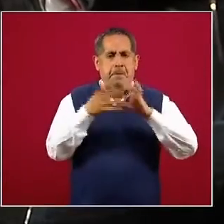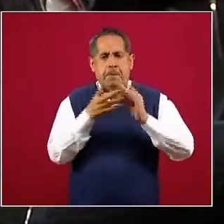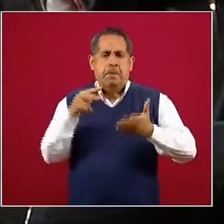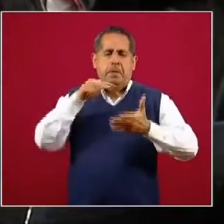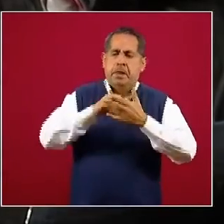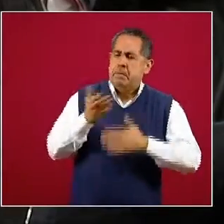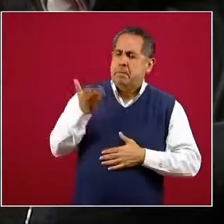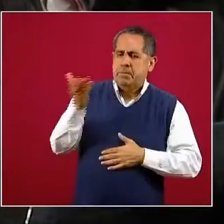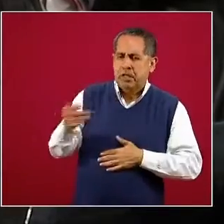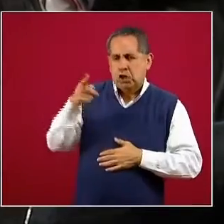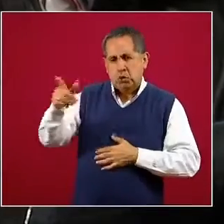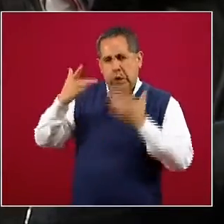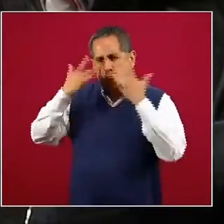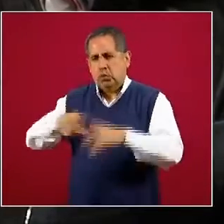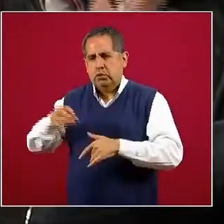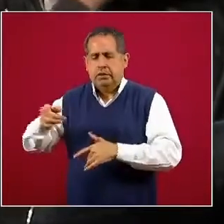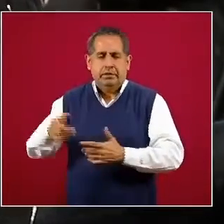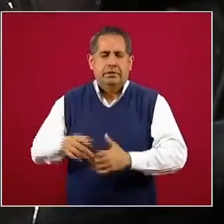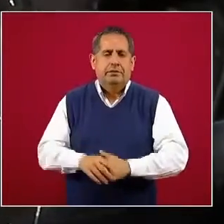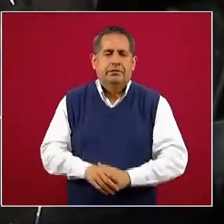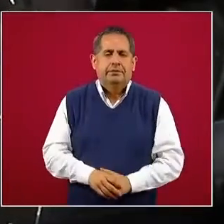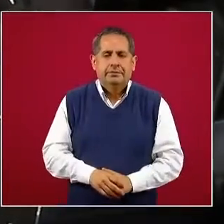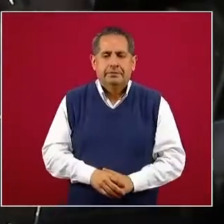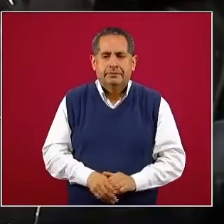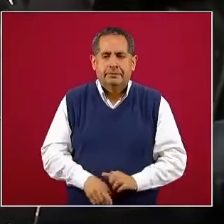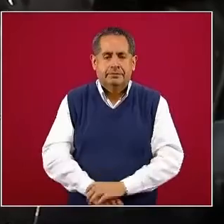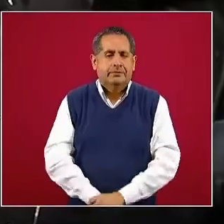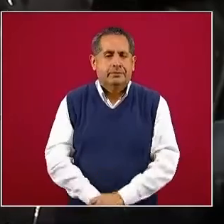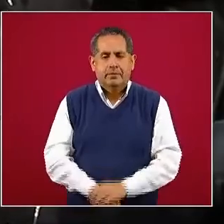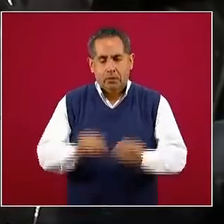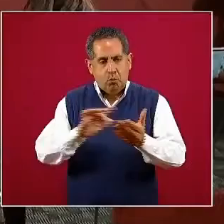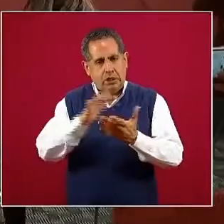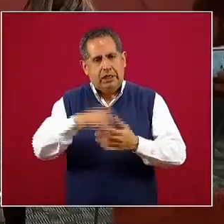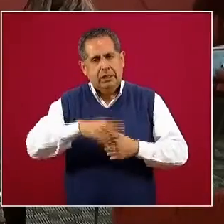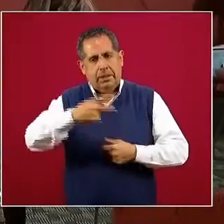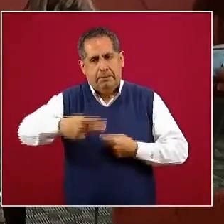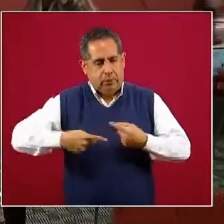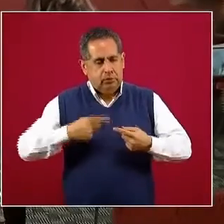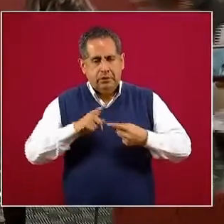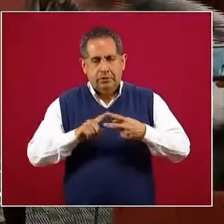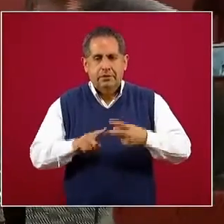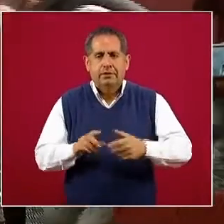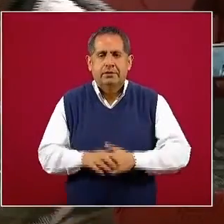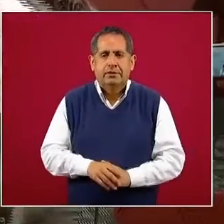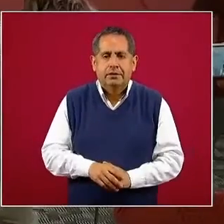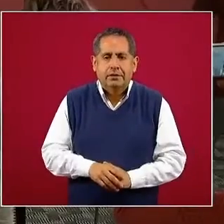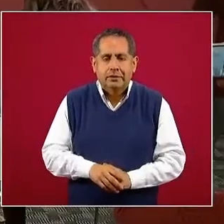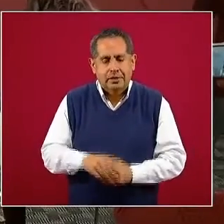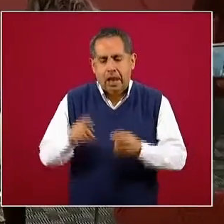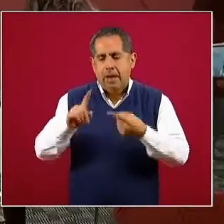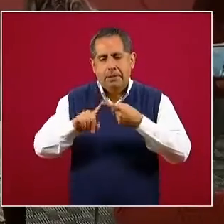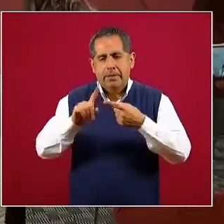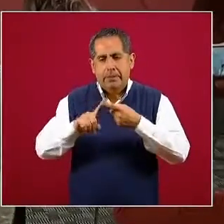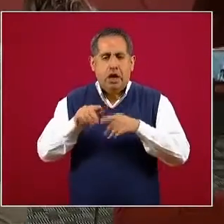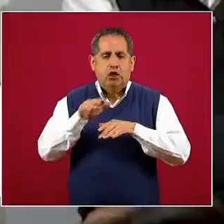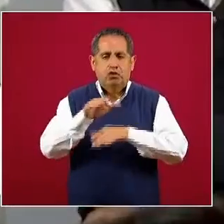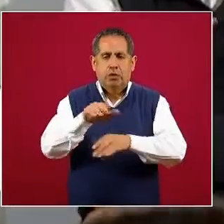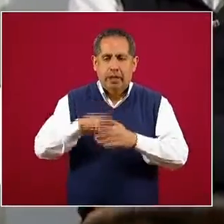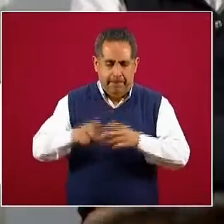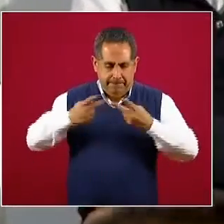y un acompañamiento permanente en las acciones de difusión y capacitación para rescatar